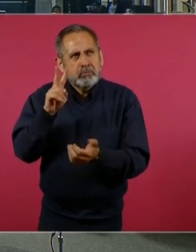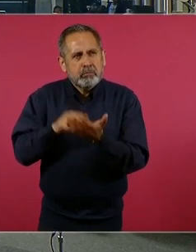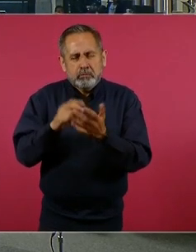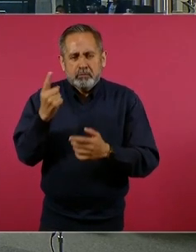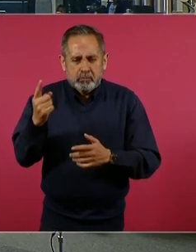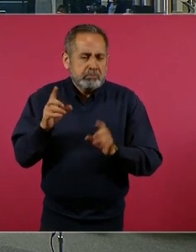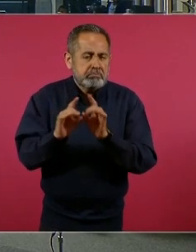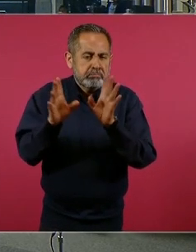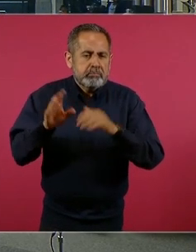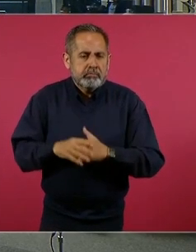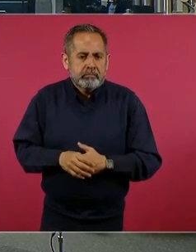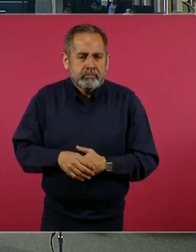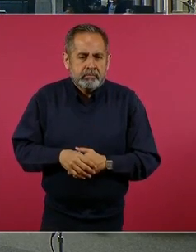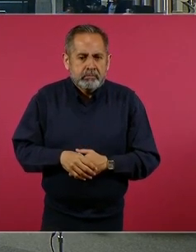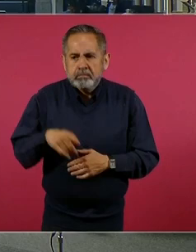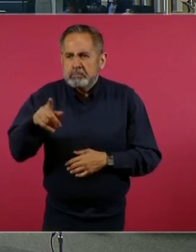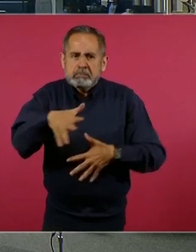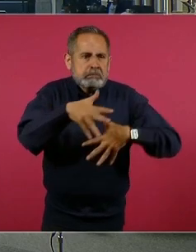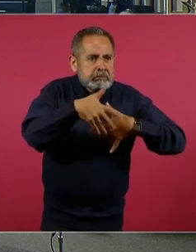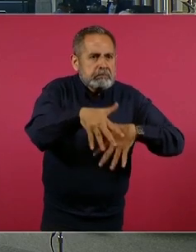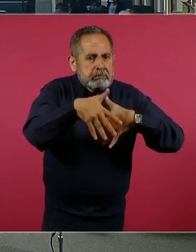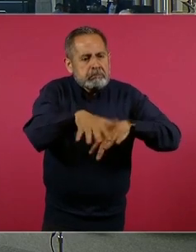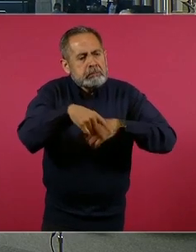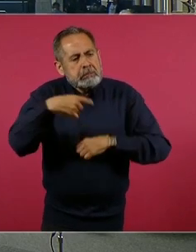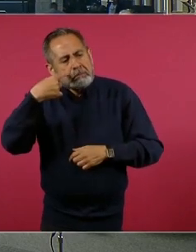y de repente veo una manifestación